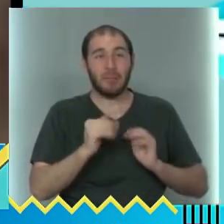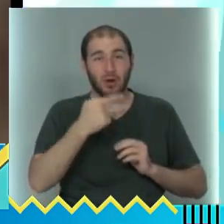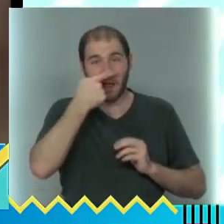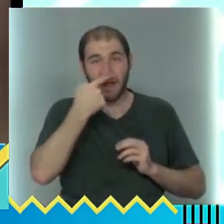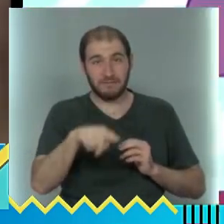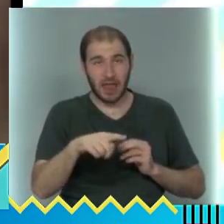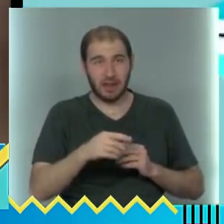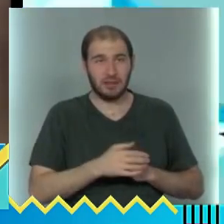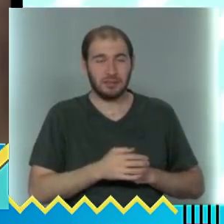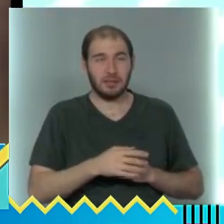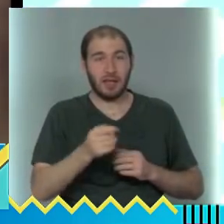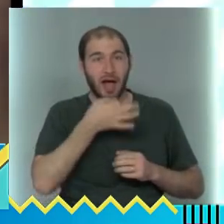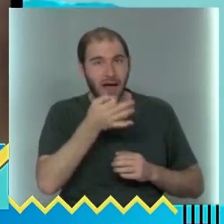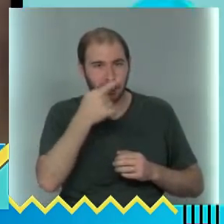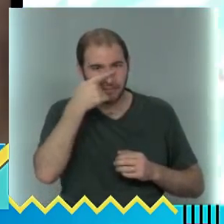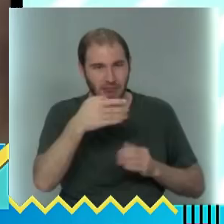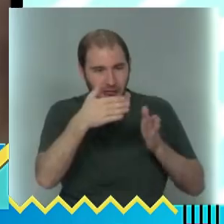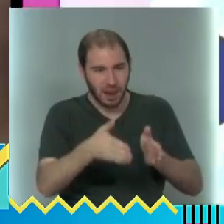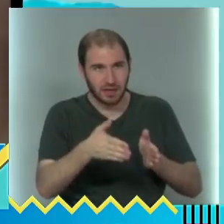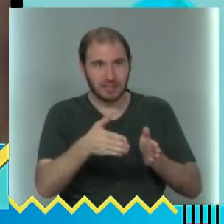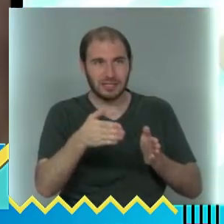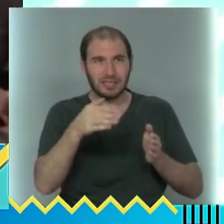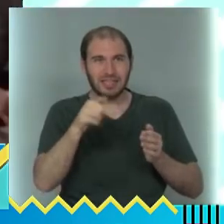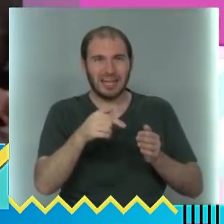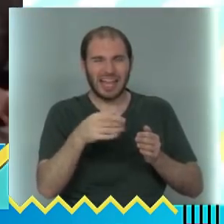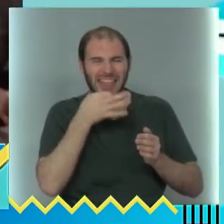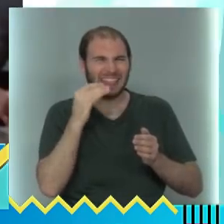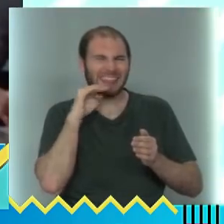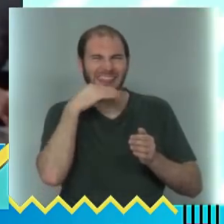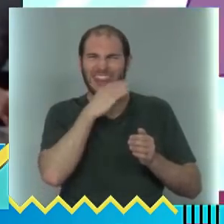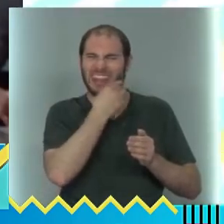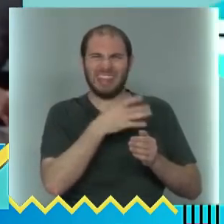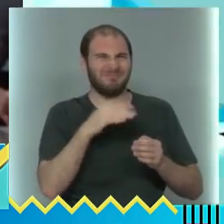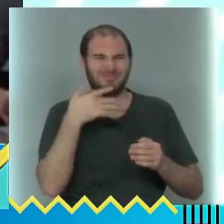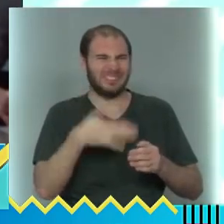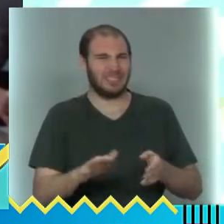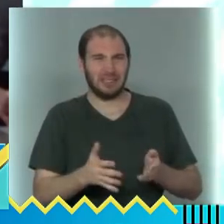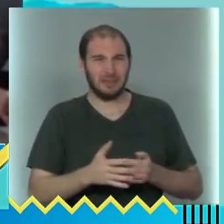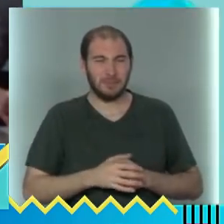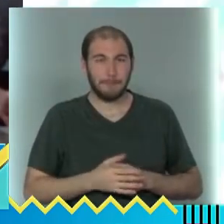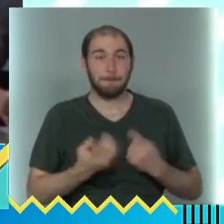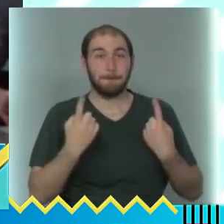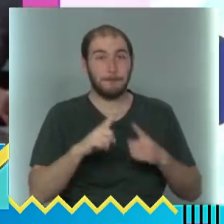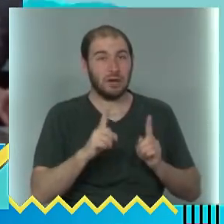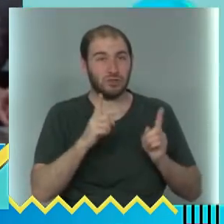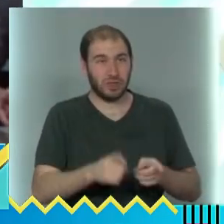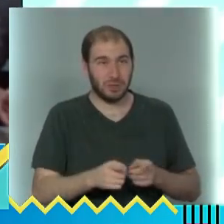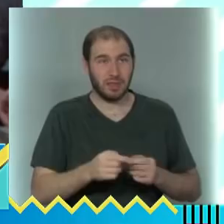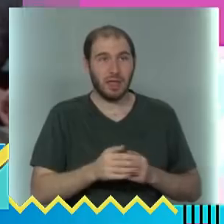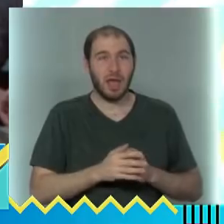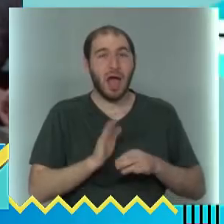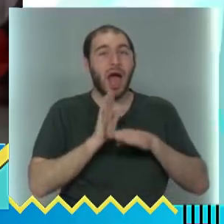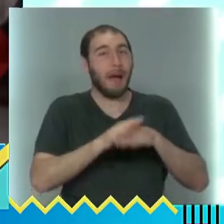final de su emisión no es inteligible o no se le puede percibir bien. Pero también habrá que hacer un